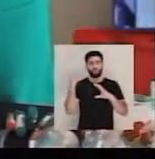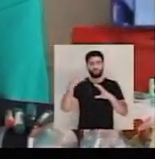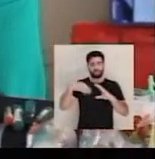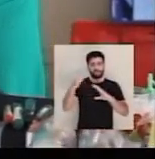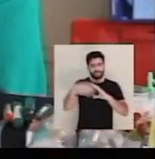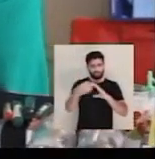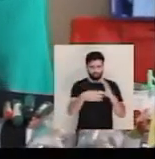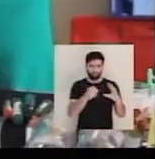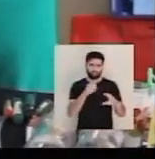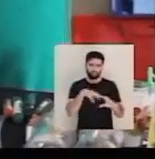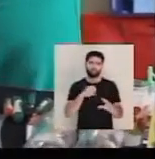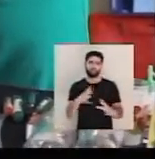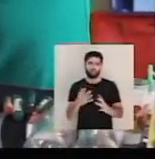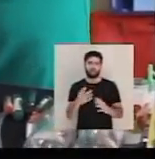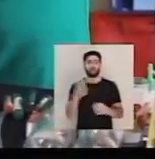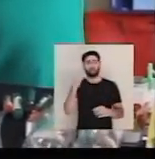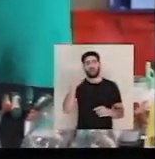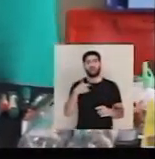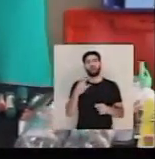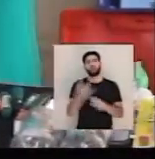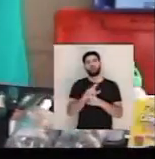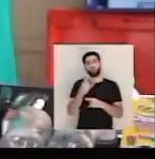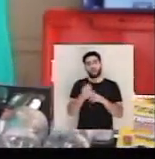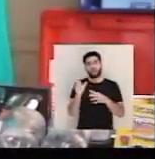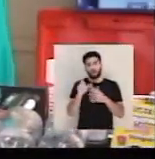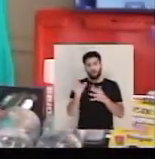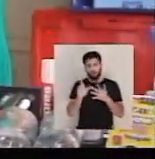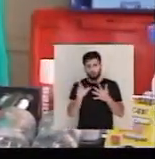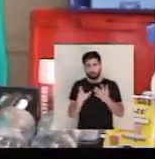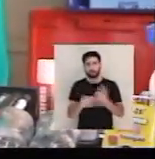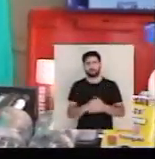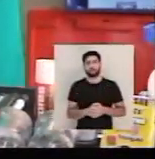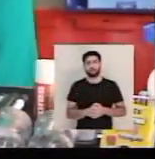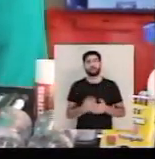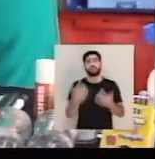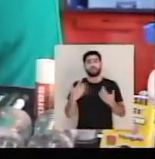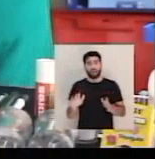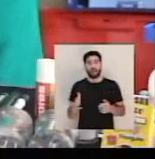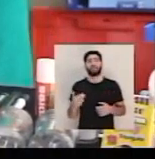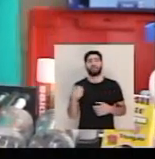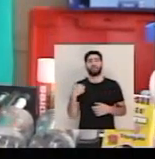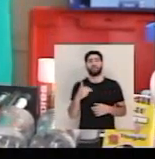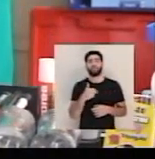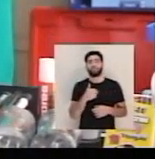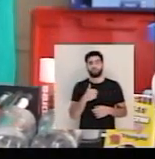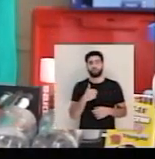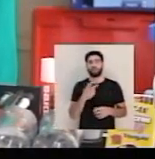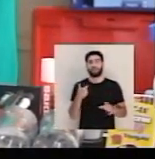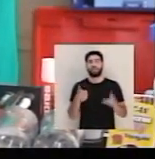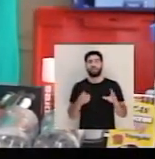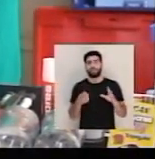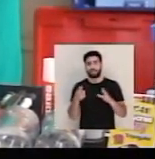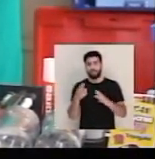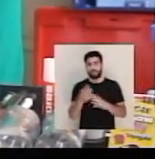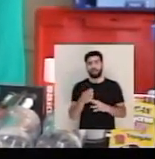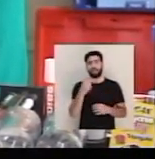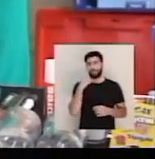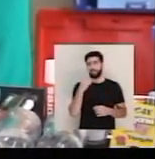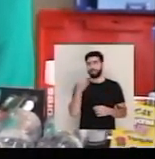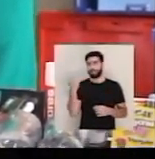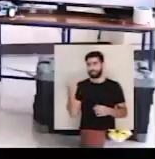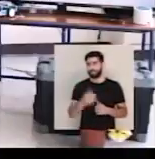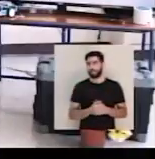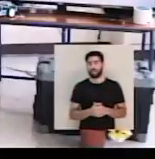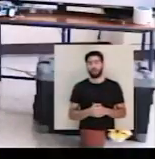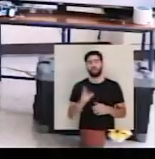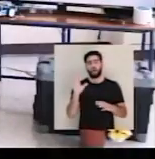reuso a las cosas que nos han servido. Vamos a ponerle nuestra cuarta tira.